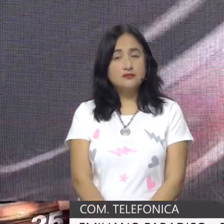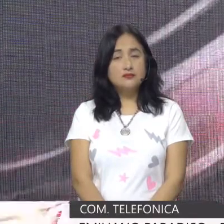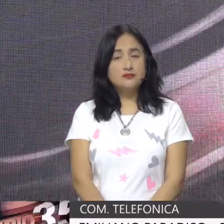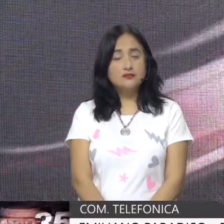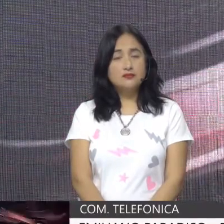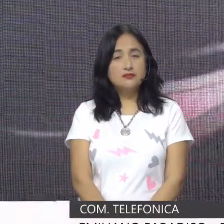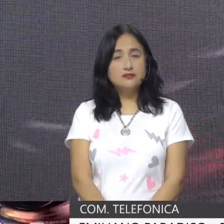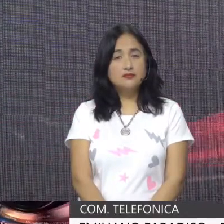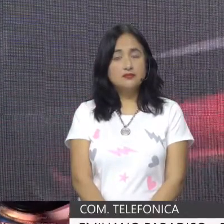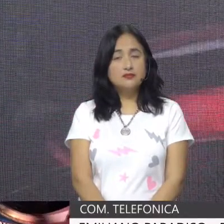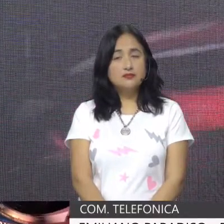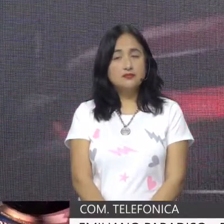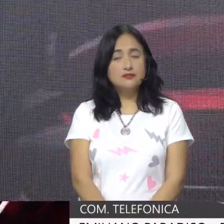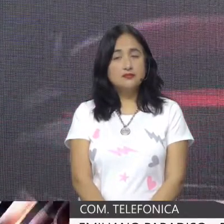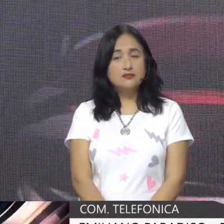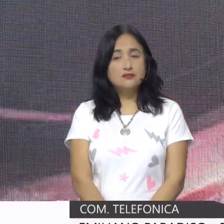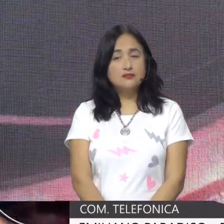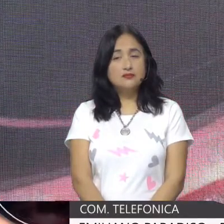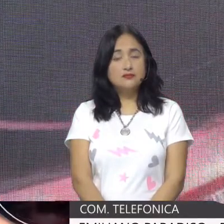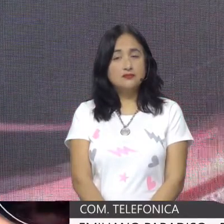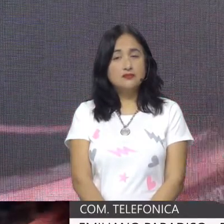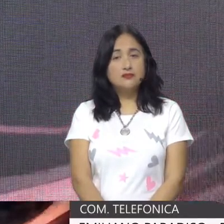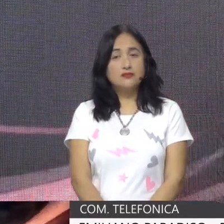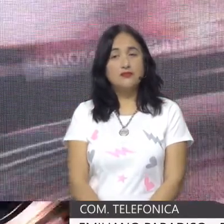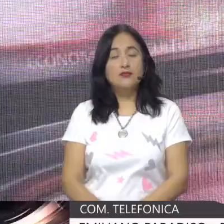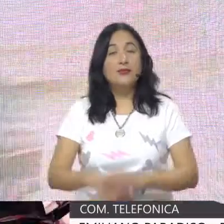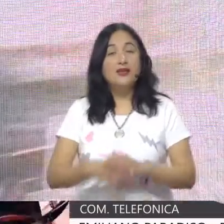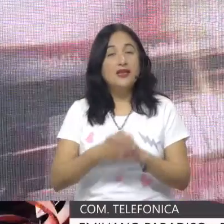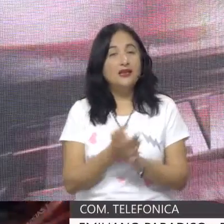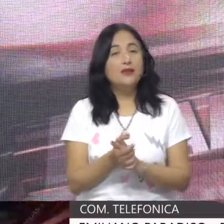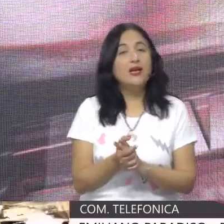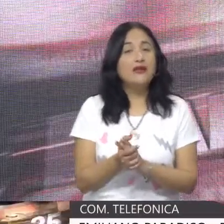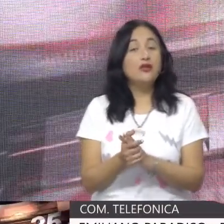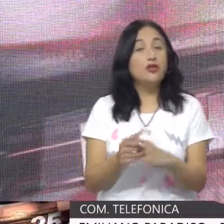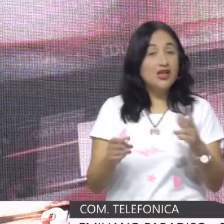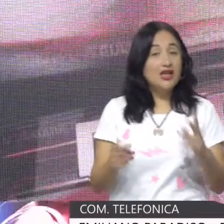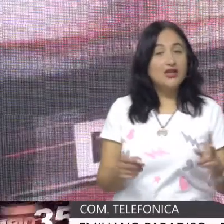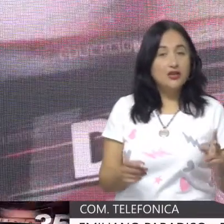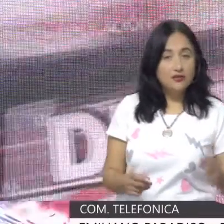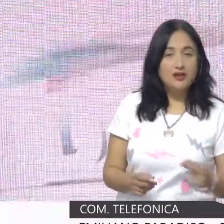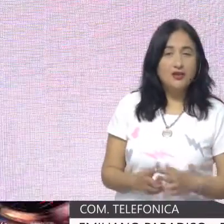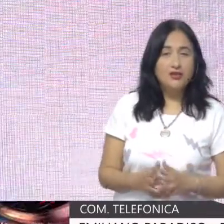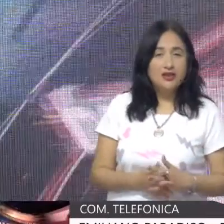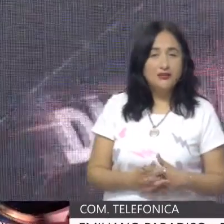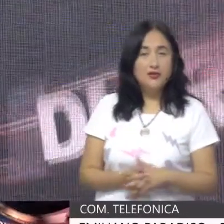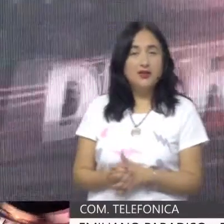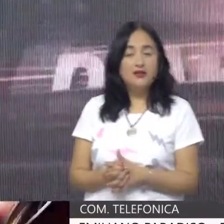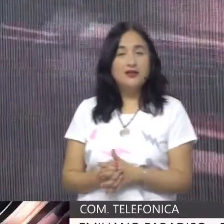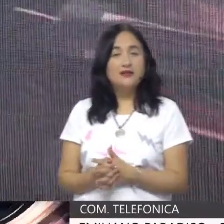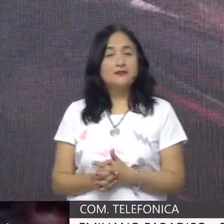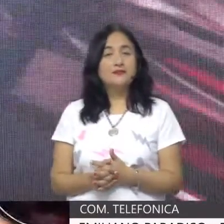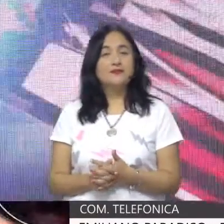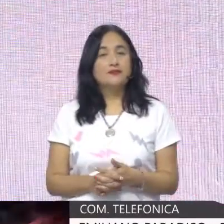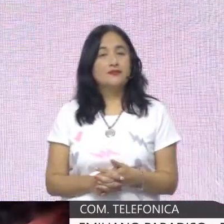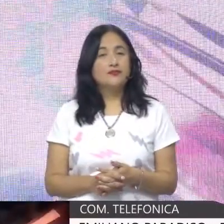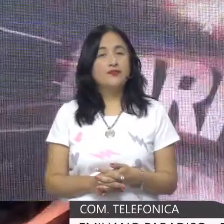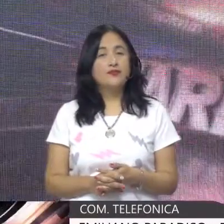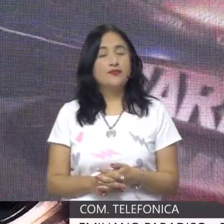base a esos criterios, nosotros, bueno, otorgamos la beca. Bien, me dijiste más de 2 salarios mínimo vital y móvil.